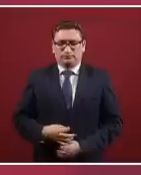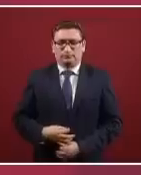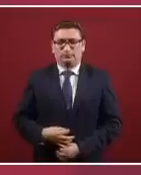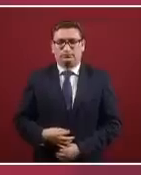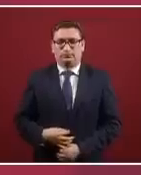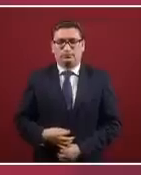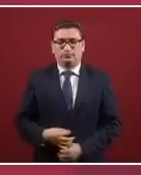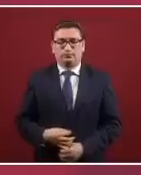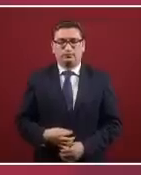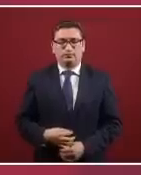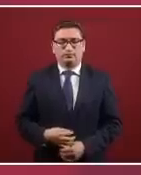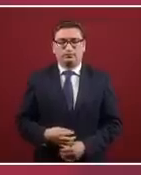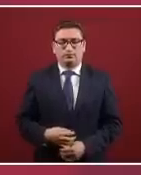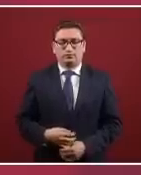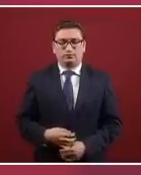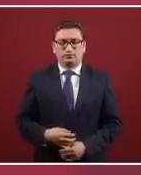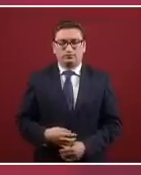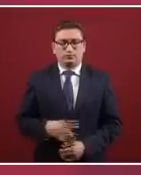todos